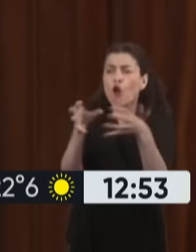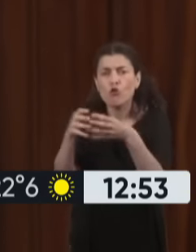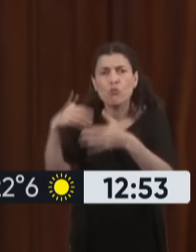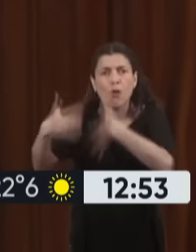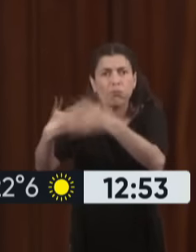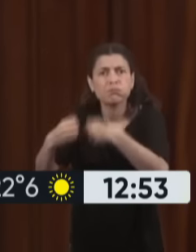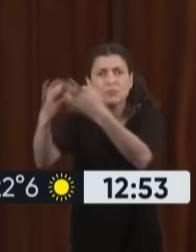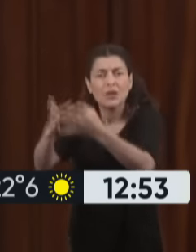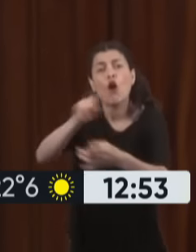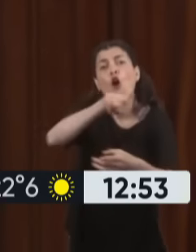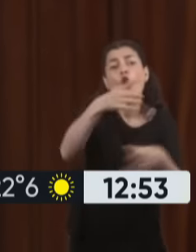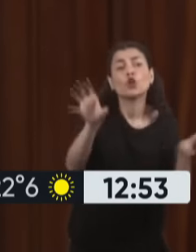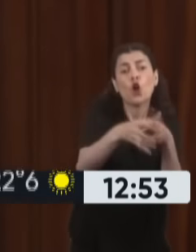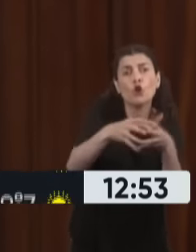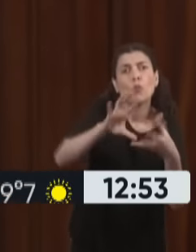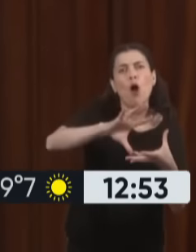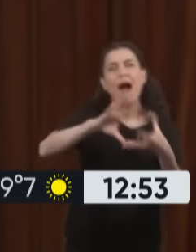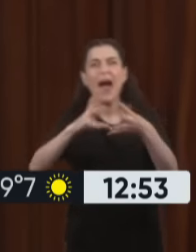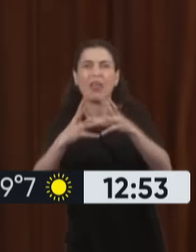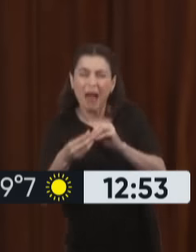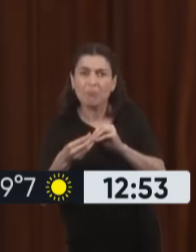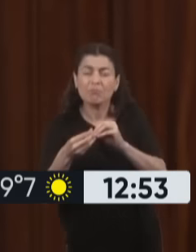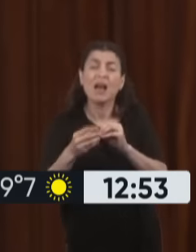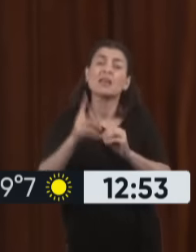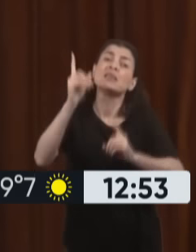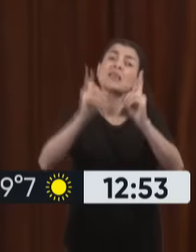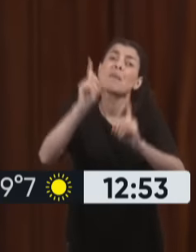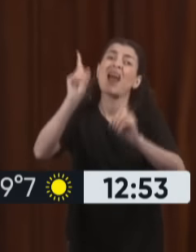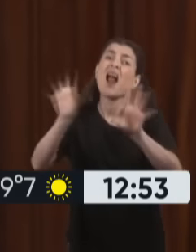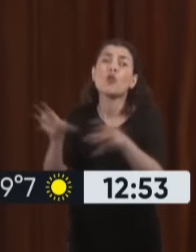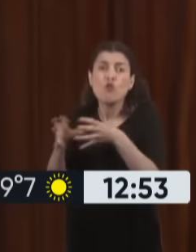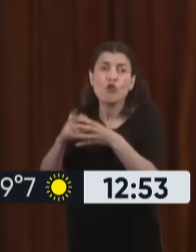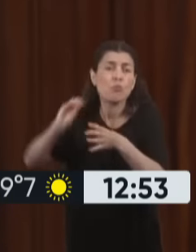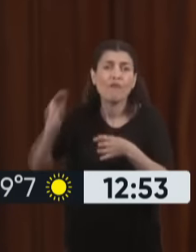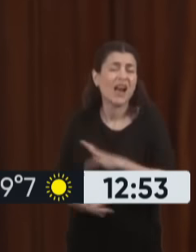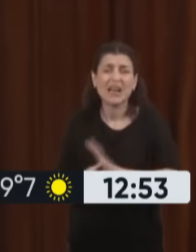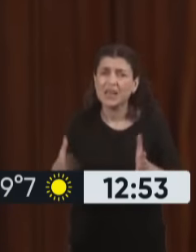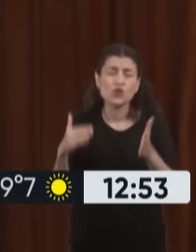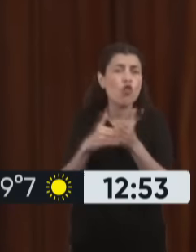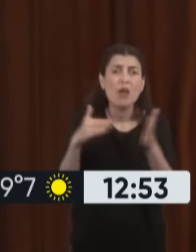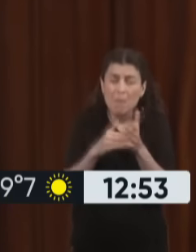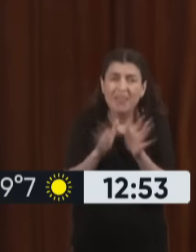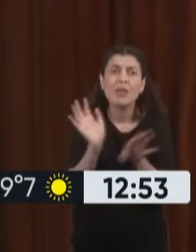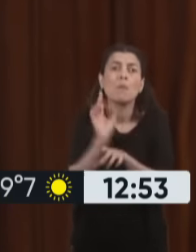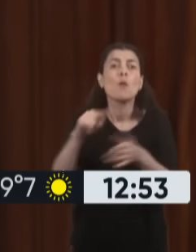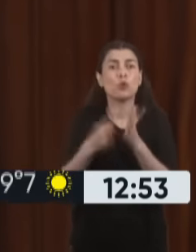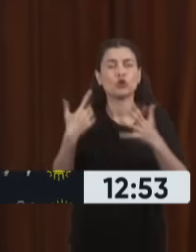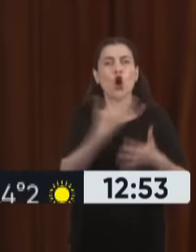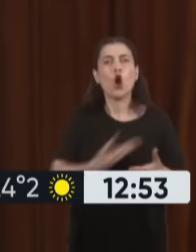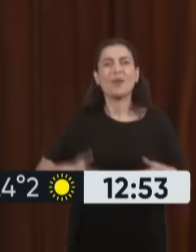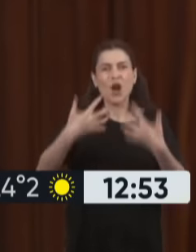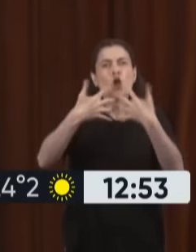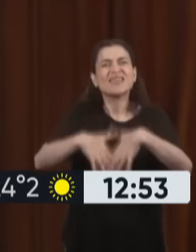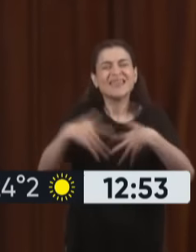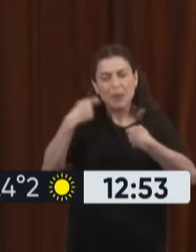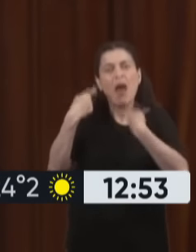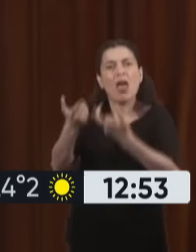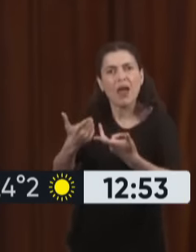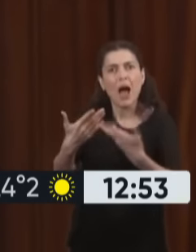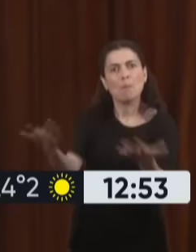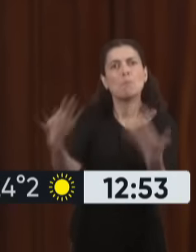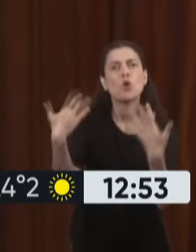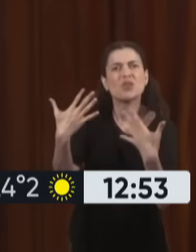adaptan y es cierto que algunos también quedan en el camino, pero el sistema da las posibilidades para reconvertirse, ya sea para ir